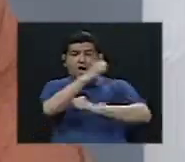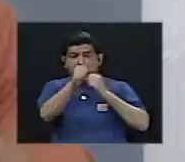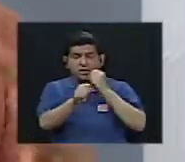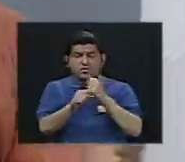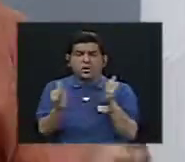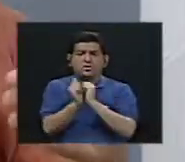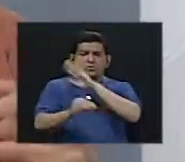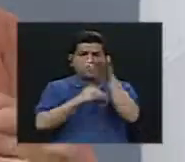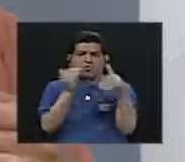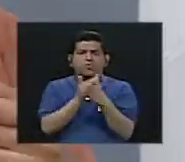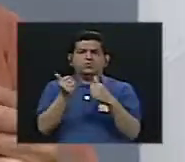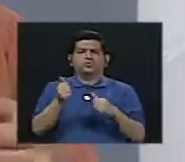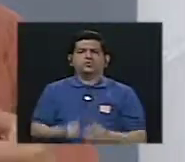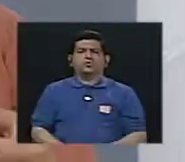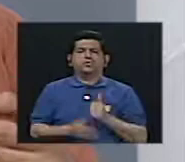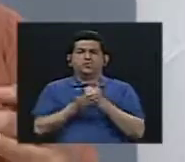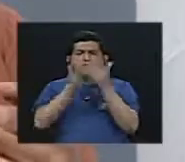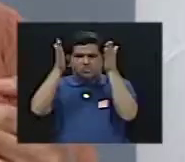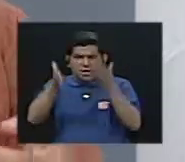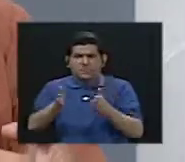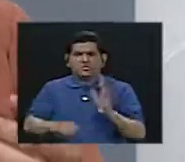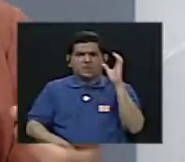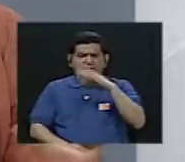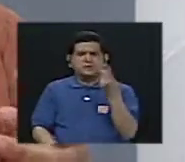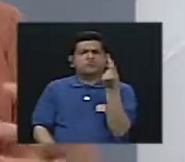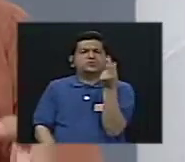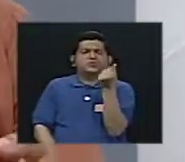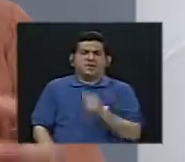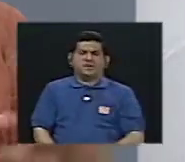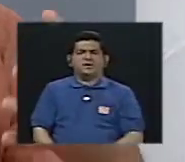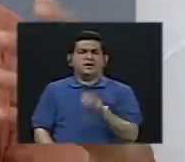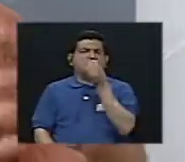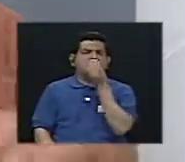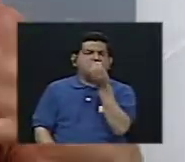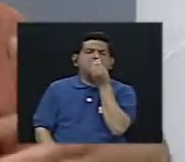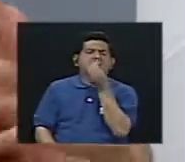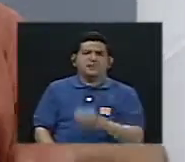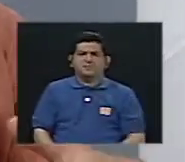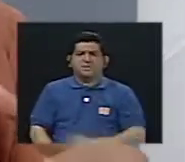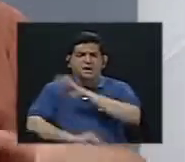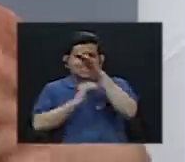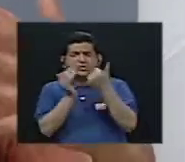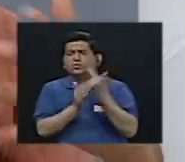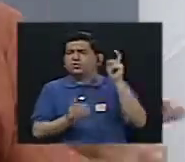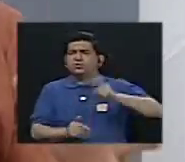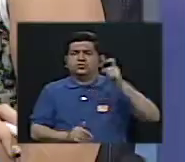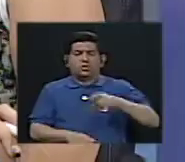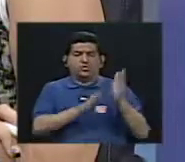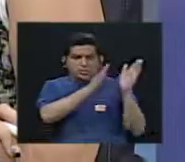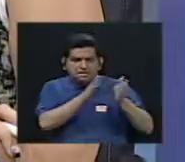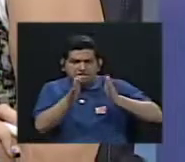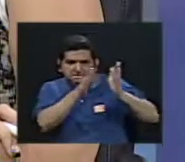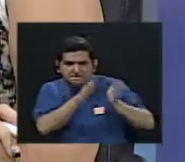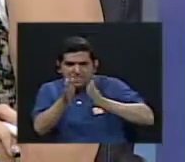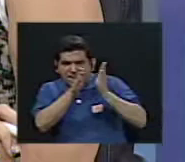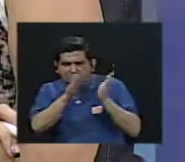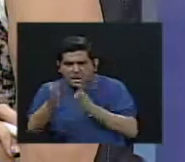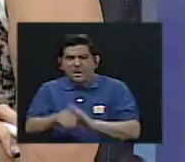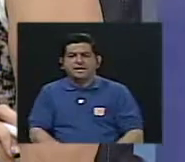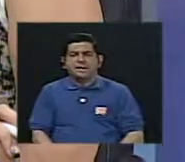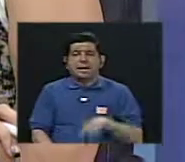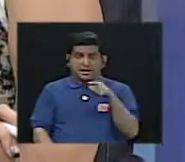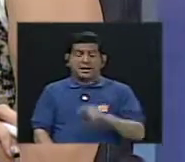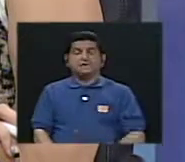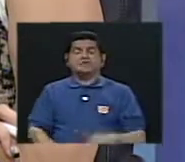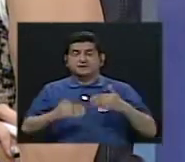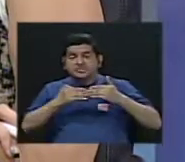los ayudantes que tiene a conseguir dinero, alimentación, todo lo que ellos requieren para prepararse para esta